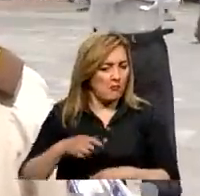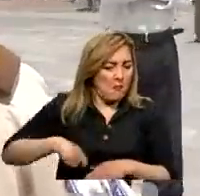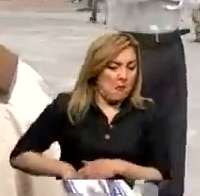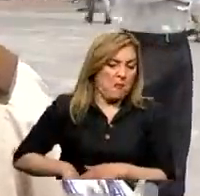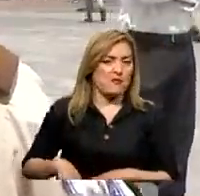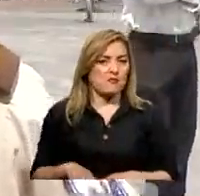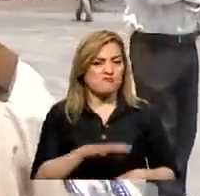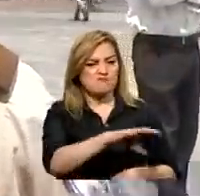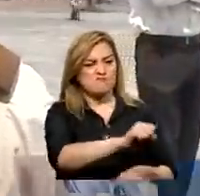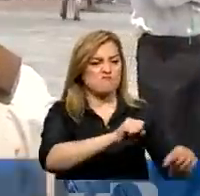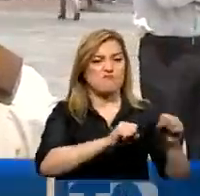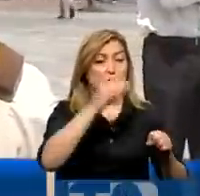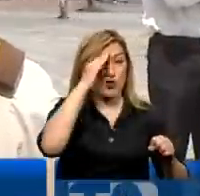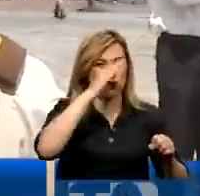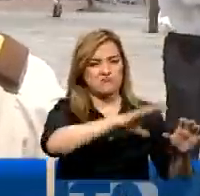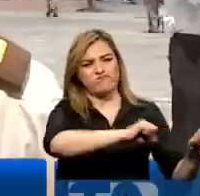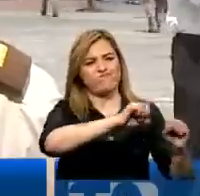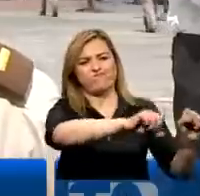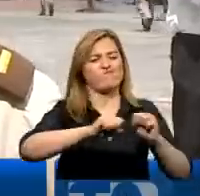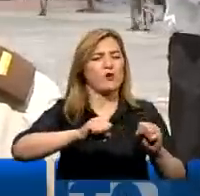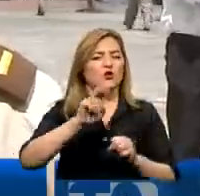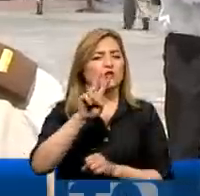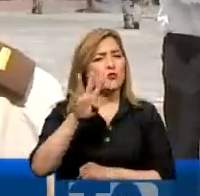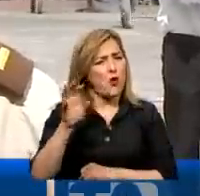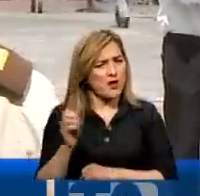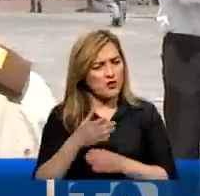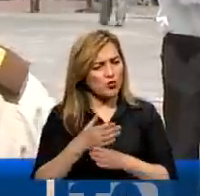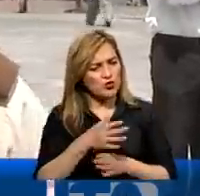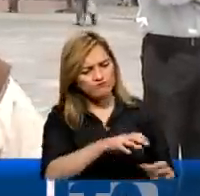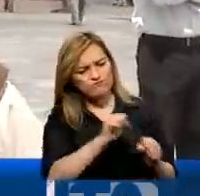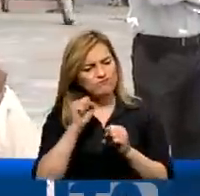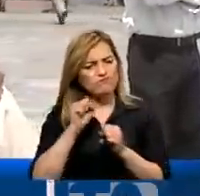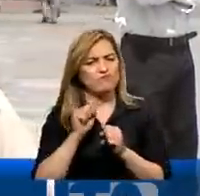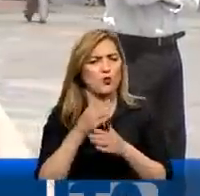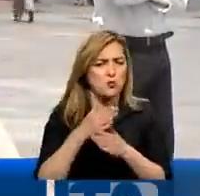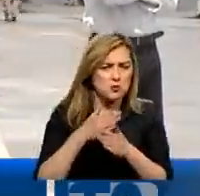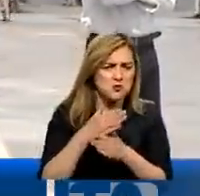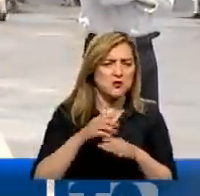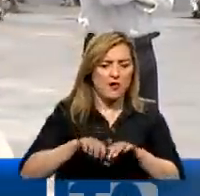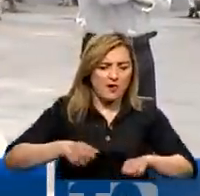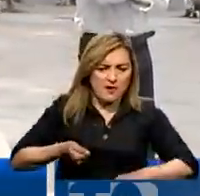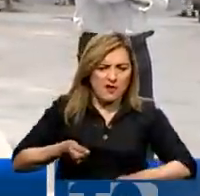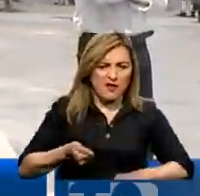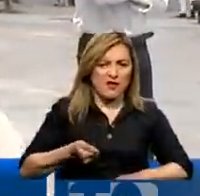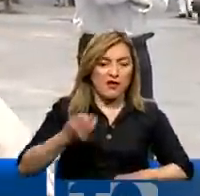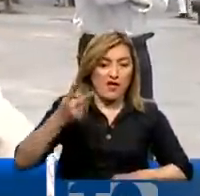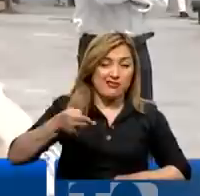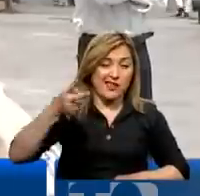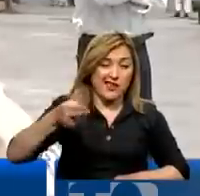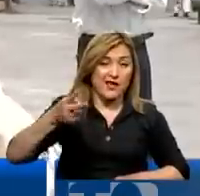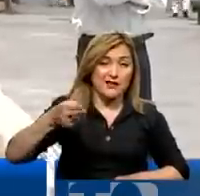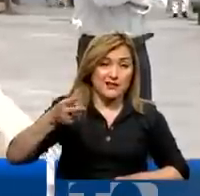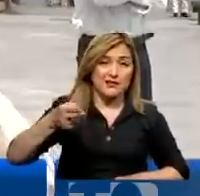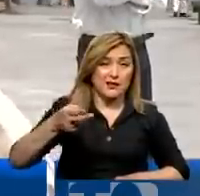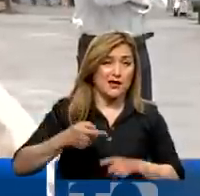decomiso de 240 armas blancas, ¿no? Esto quiere decir que son cuchillos, navajas, tijeras, con lo que se pueden